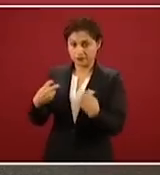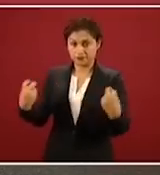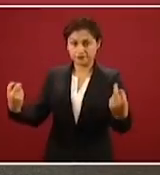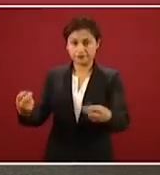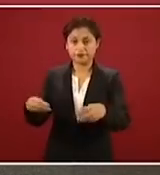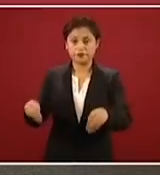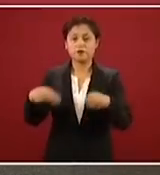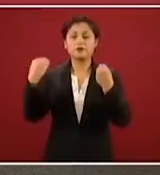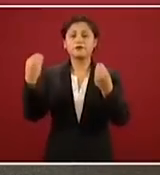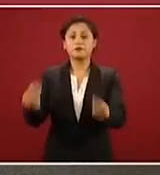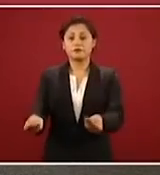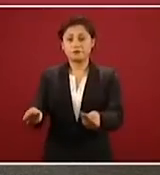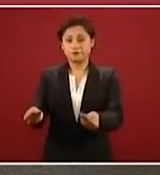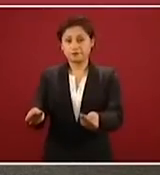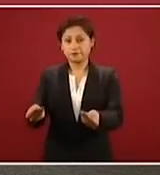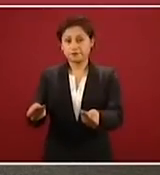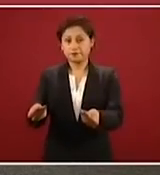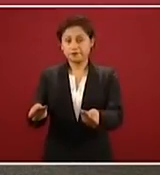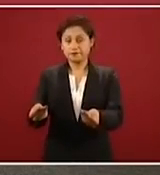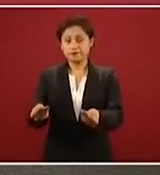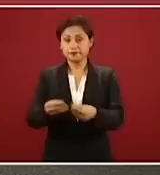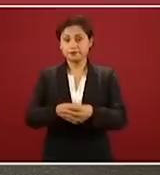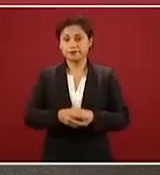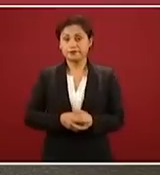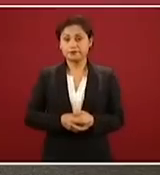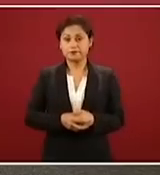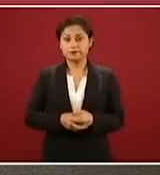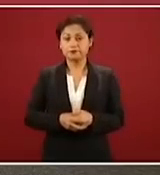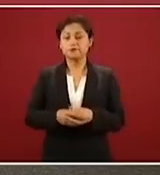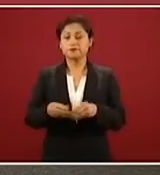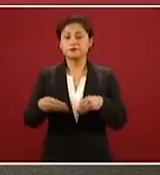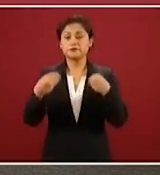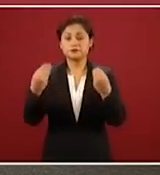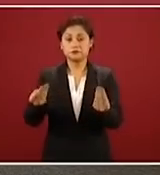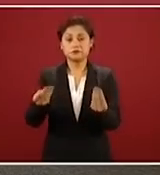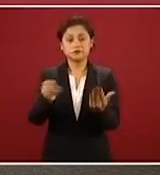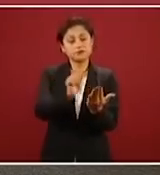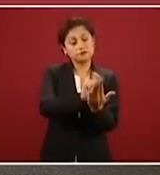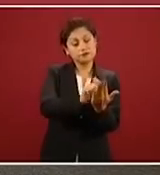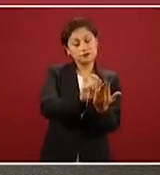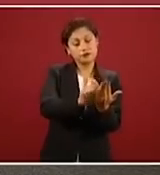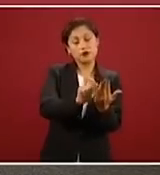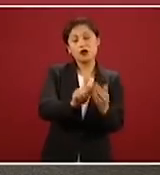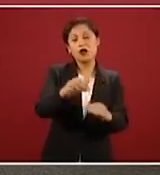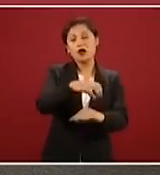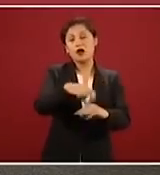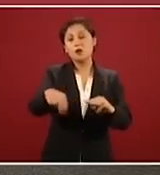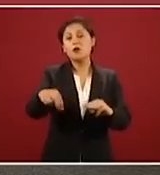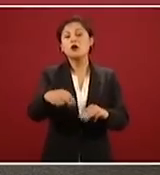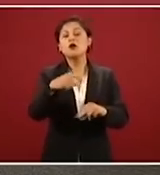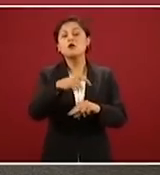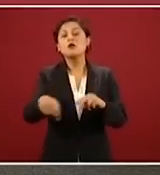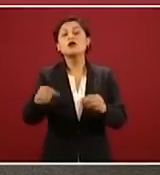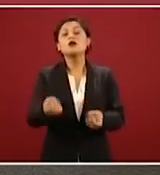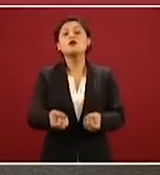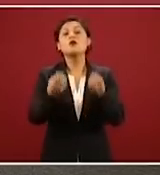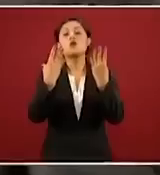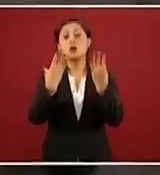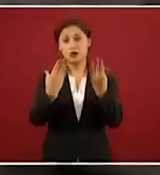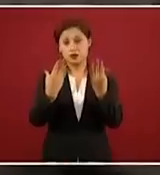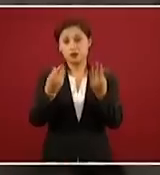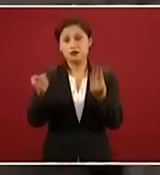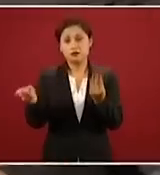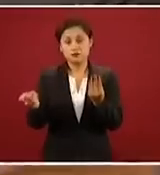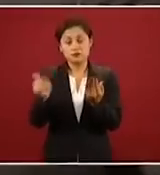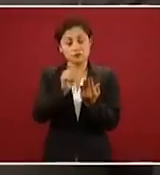Sí, de cuántos boletos compraban. Y sí, esa. Es que